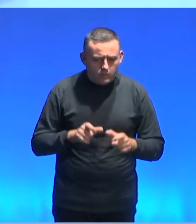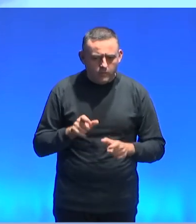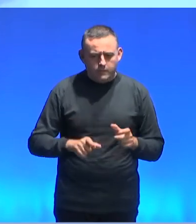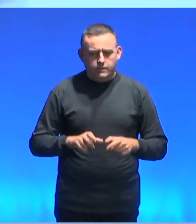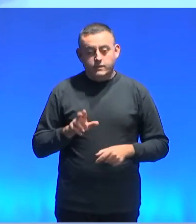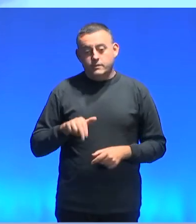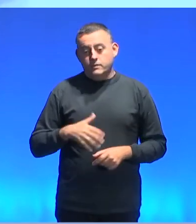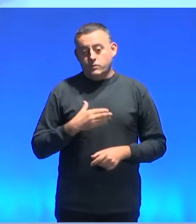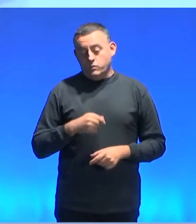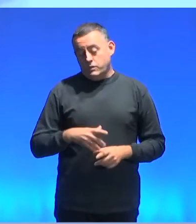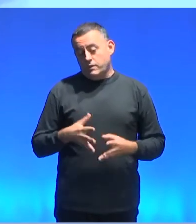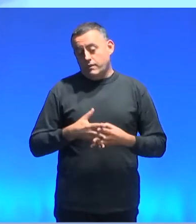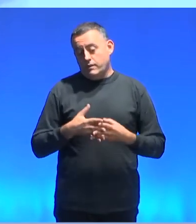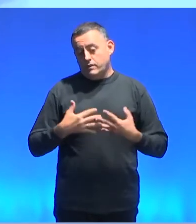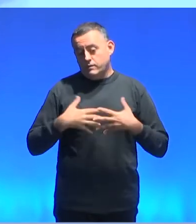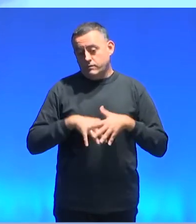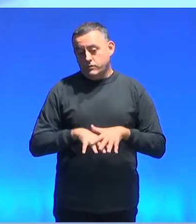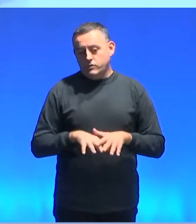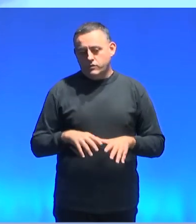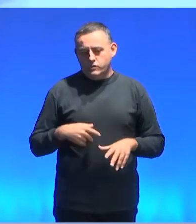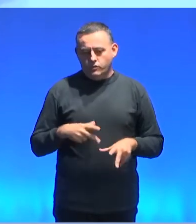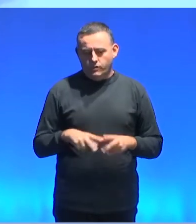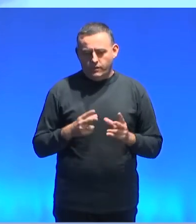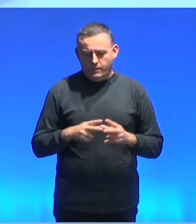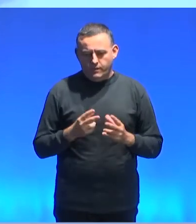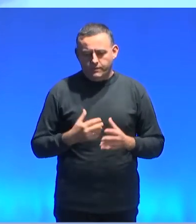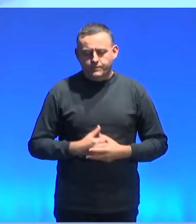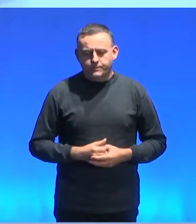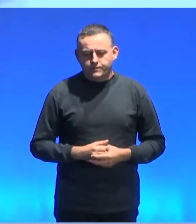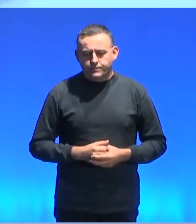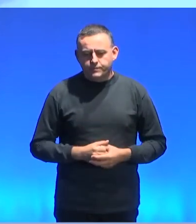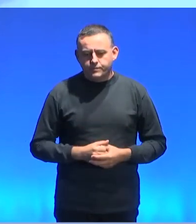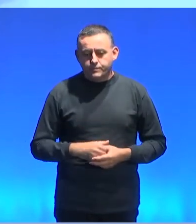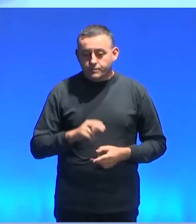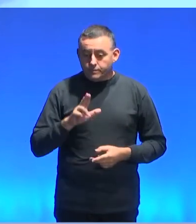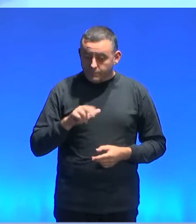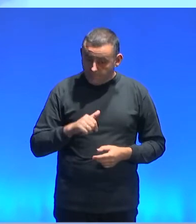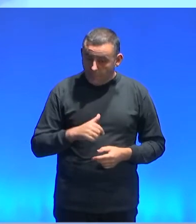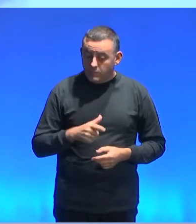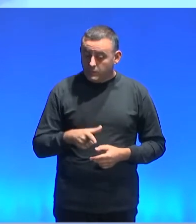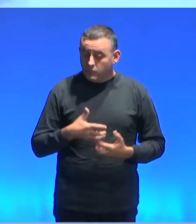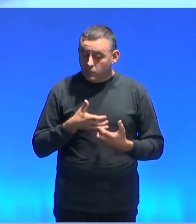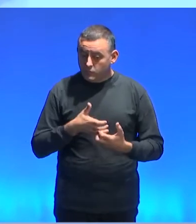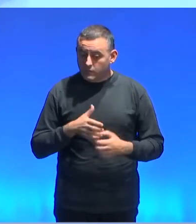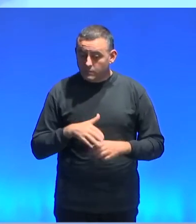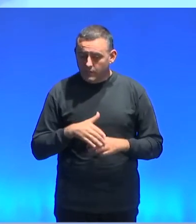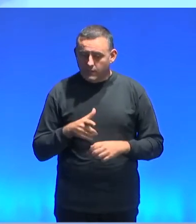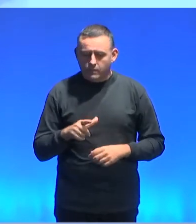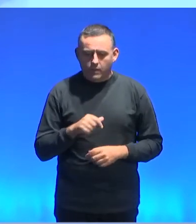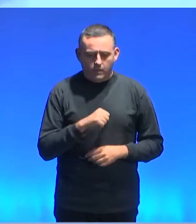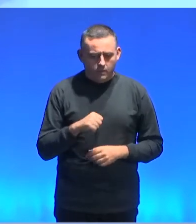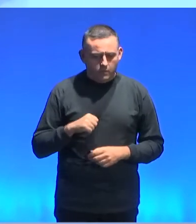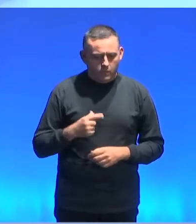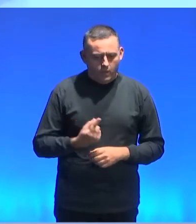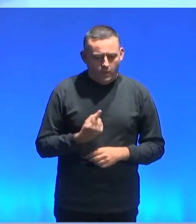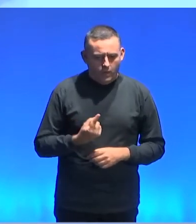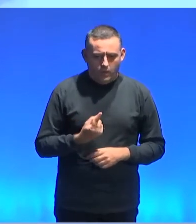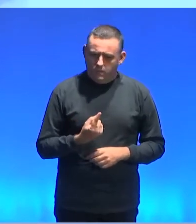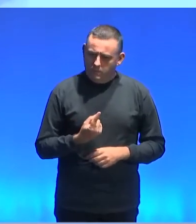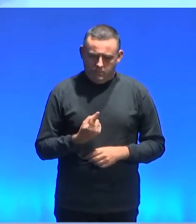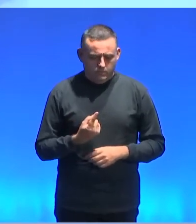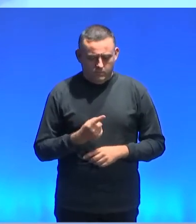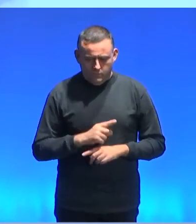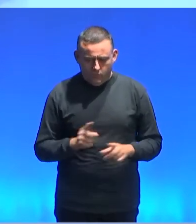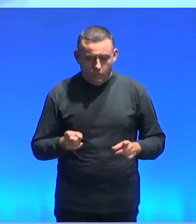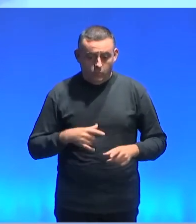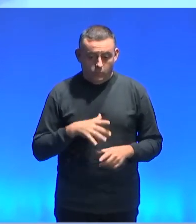tanto, al entramado social, ¿no? Y desde ahí que también sea una lucha contra el individualismo, que al fin y al cabo es lo que ha roto la fragmentación